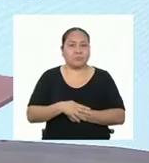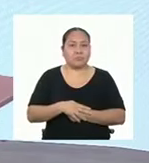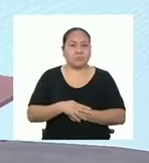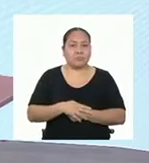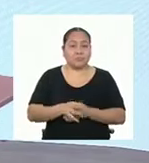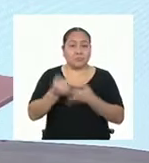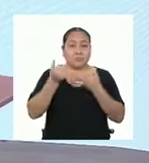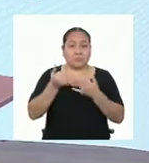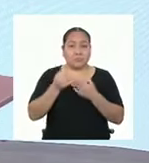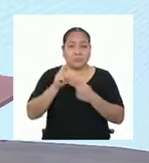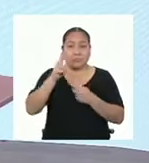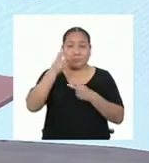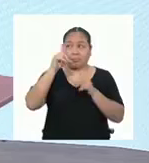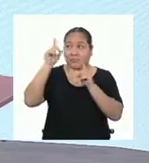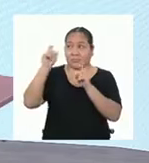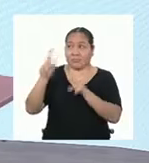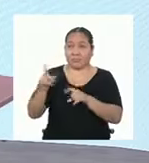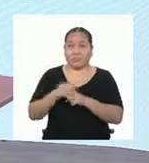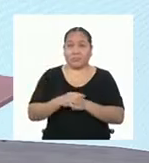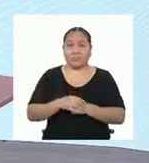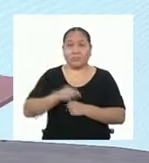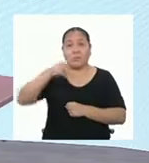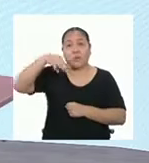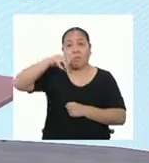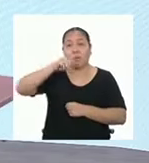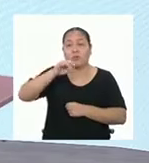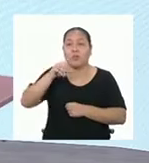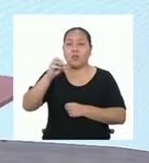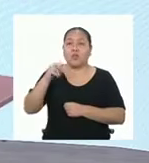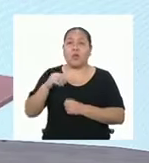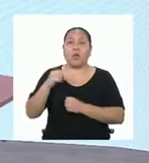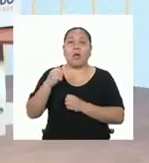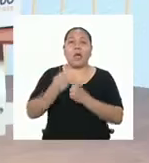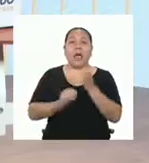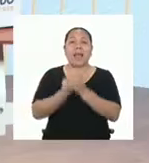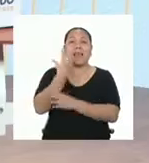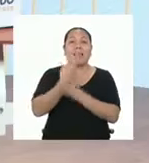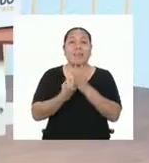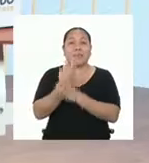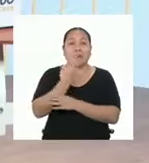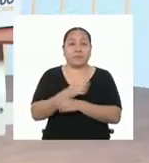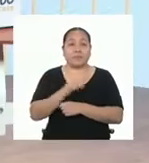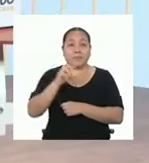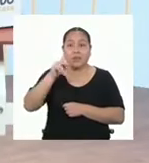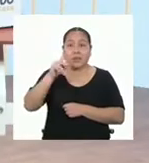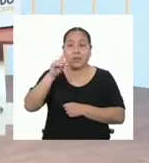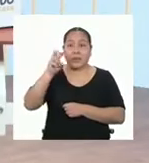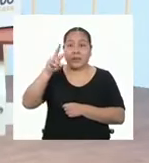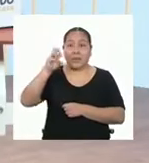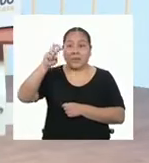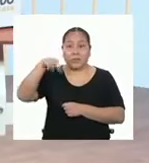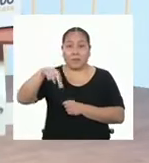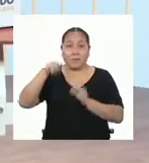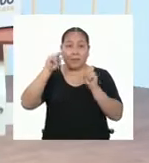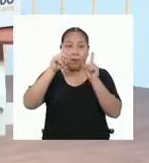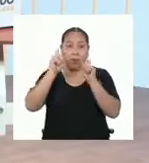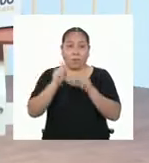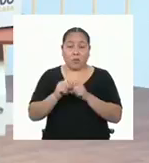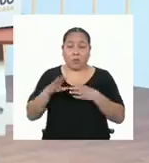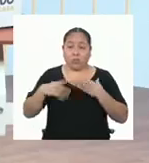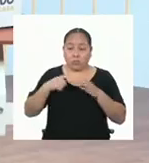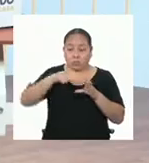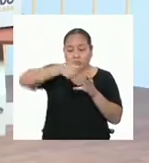Ahora tenemos una segunda pregunta Desde Moyendo, Arequipa Kevin pregunta si se puede trazar una